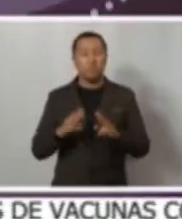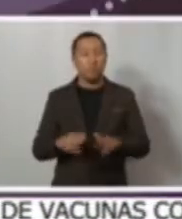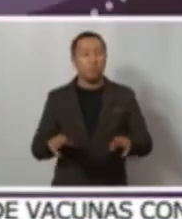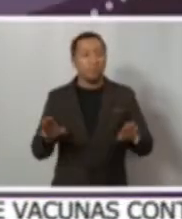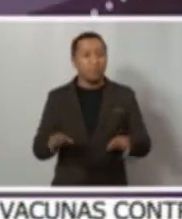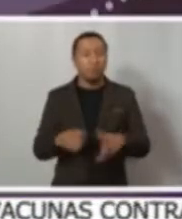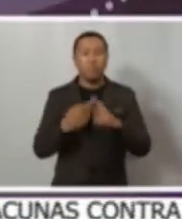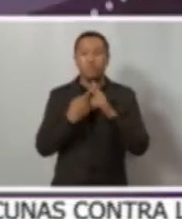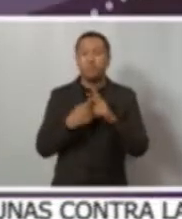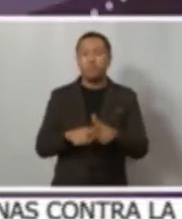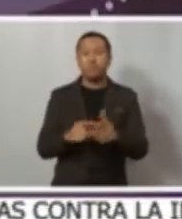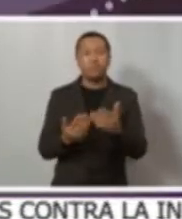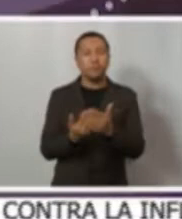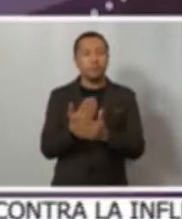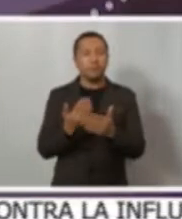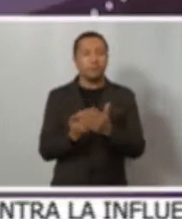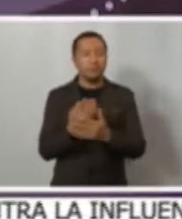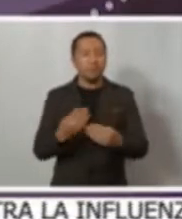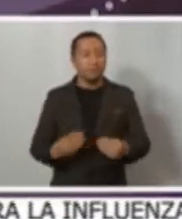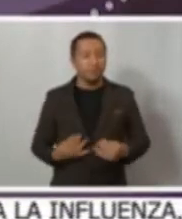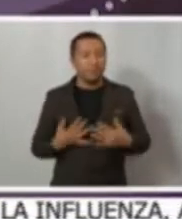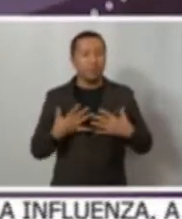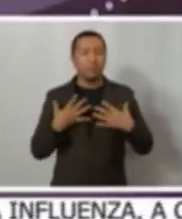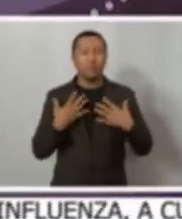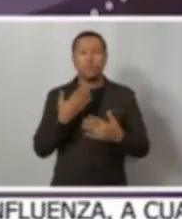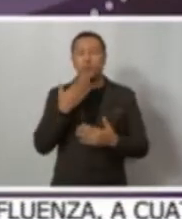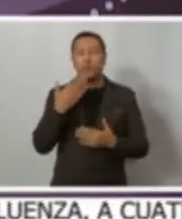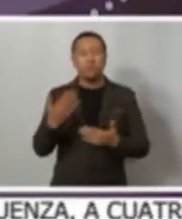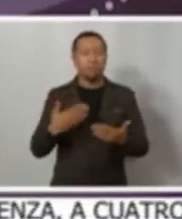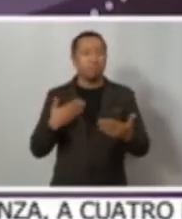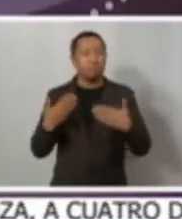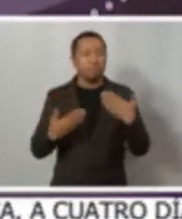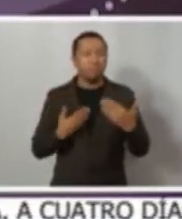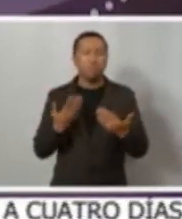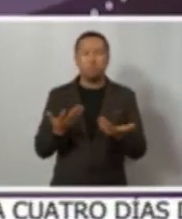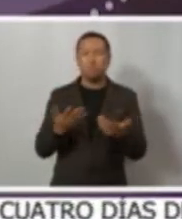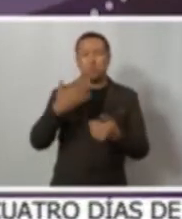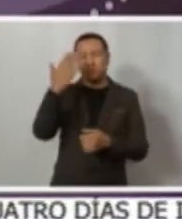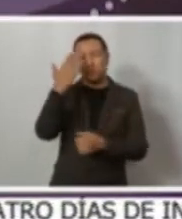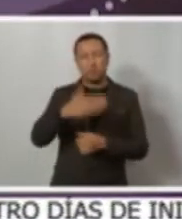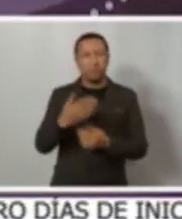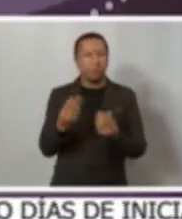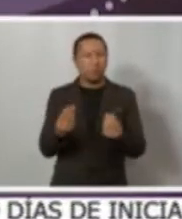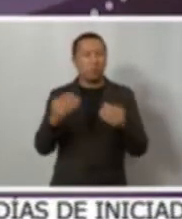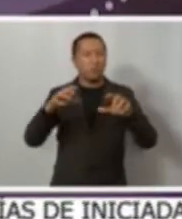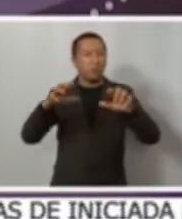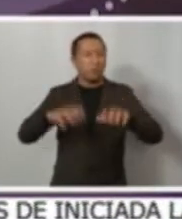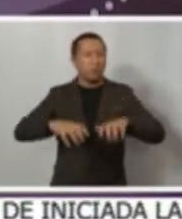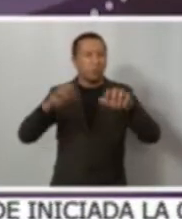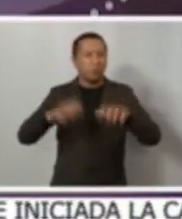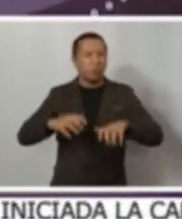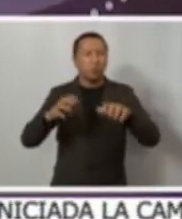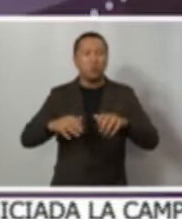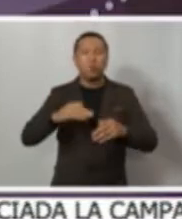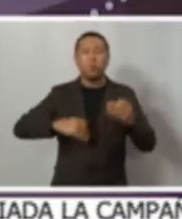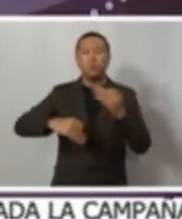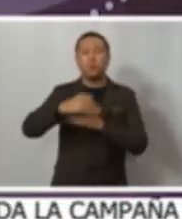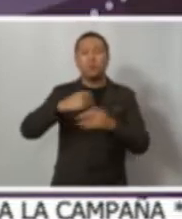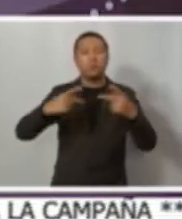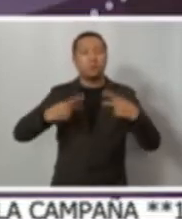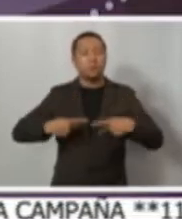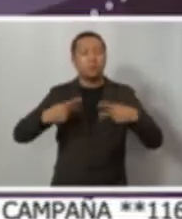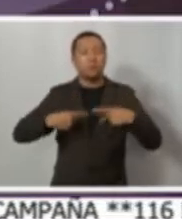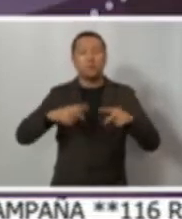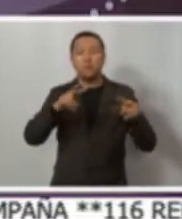iniciar esta mañana con pues mucha lluvia en el norte de Quintana Roo y pendientes todos los quintanarroenses de